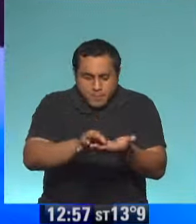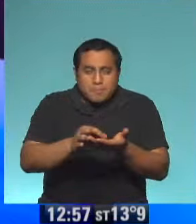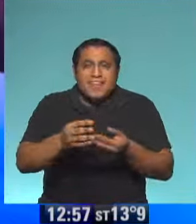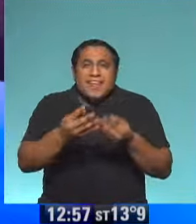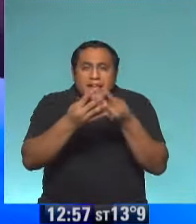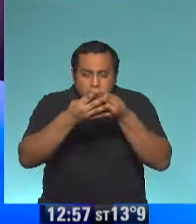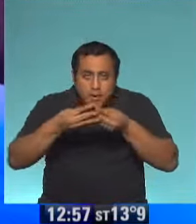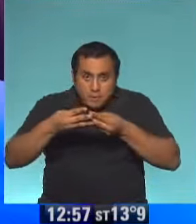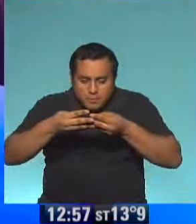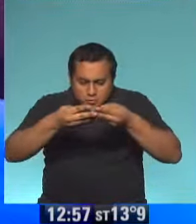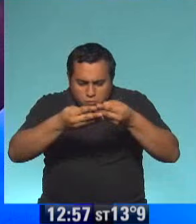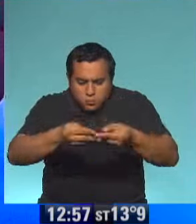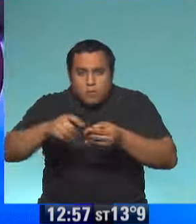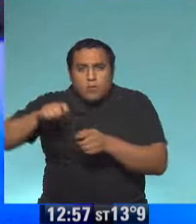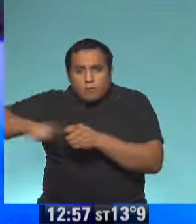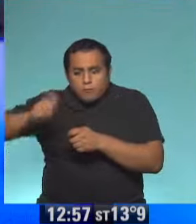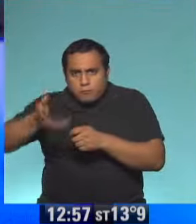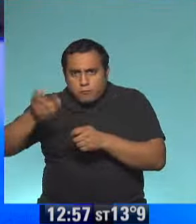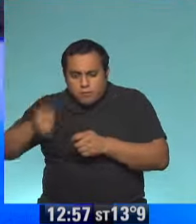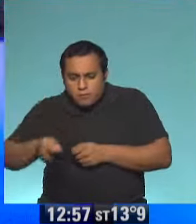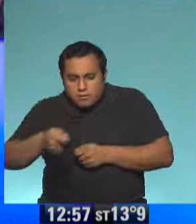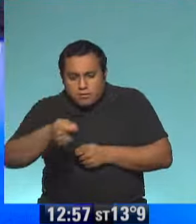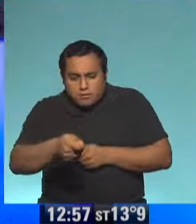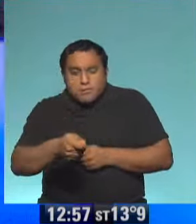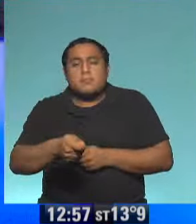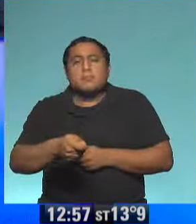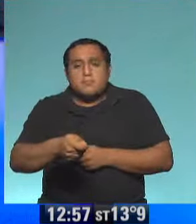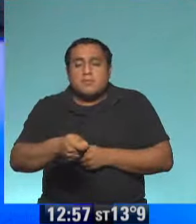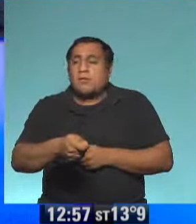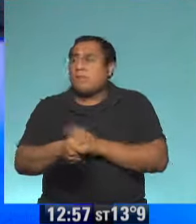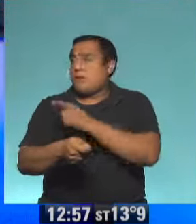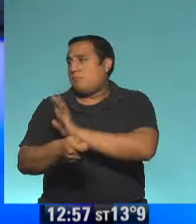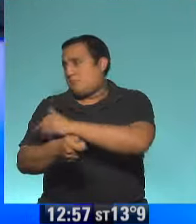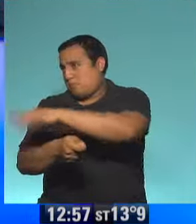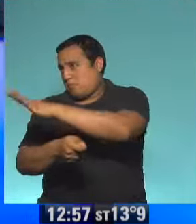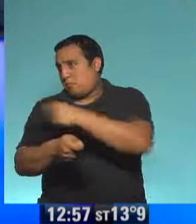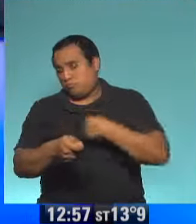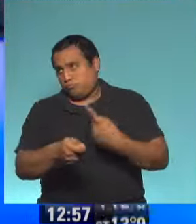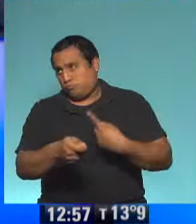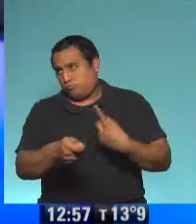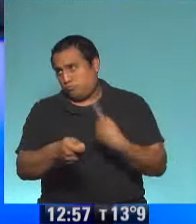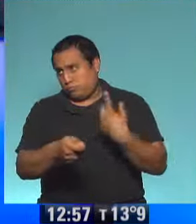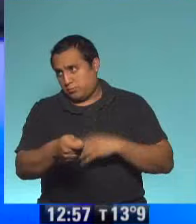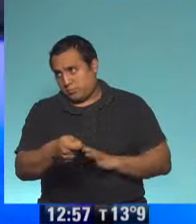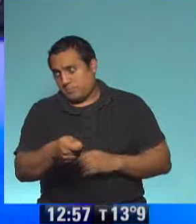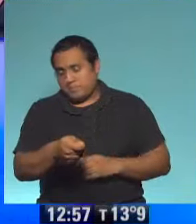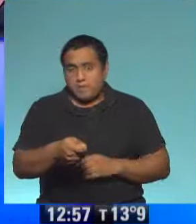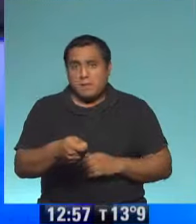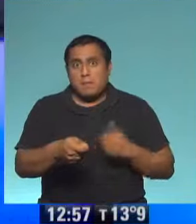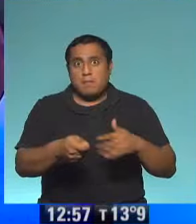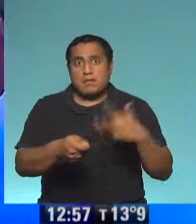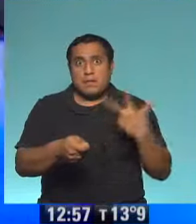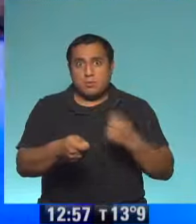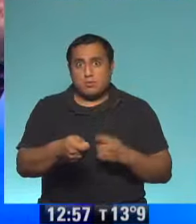ramas, acercó un fósforo encendido y pidió que la dejaran a solas con ella. Como a los 3 minutos salió del